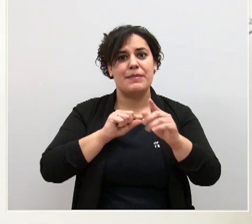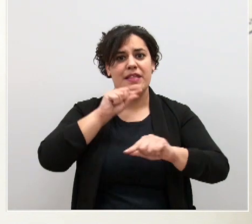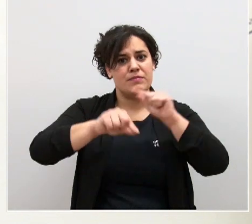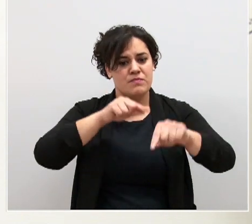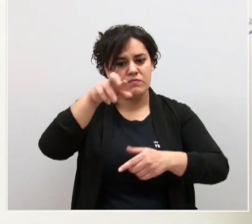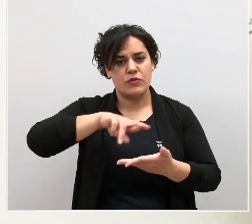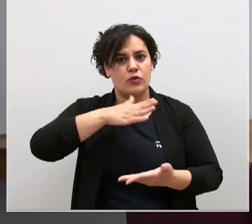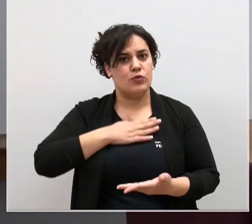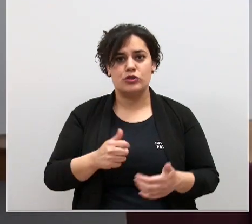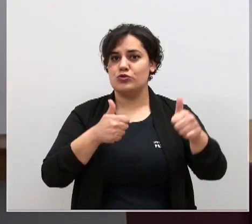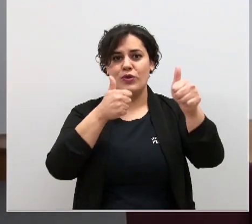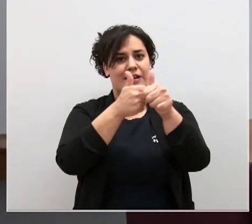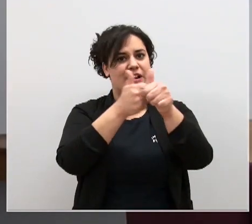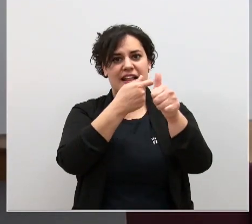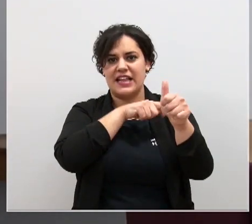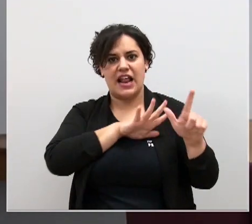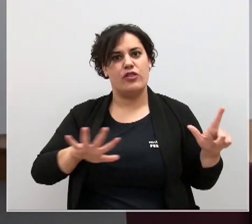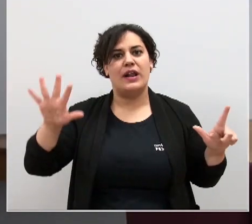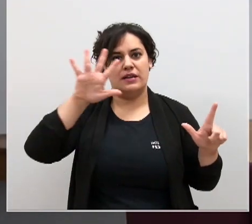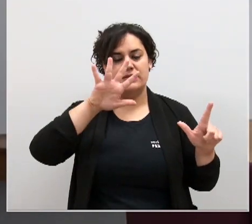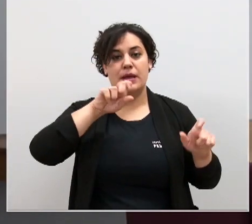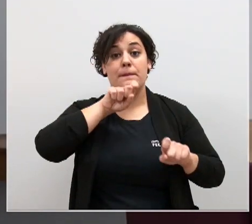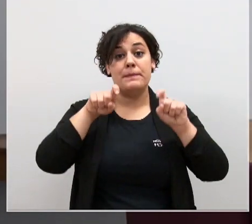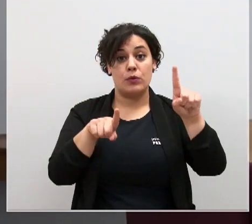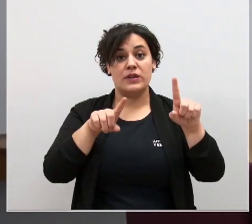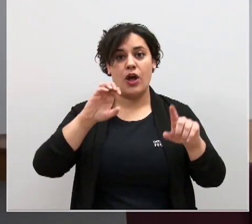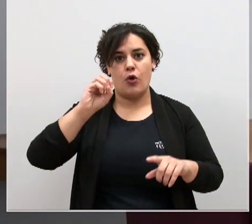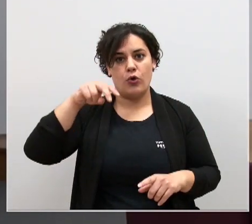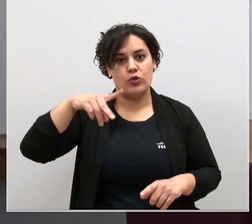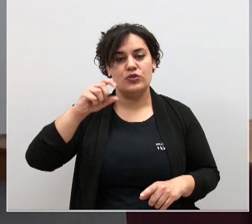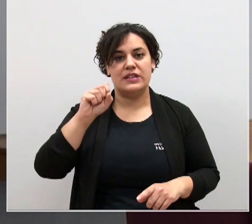internacional. Pregunta de Onda Regional. Ante